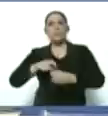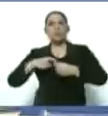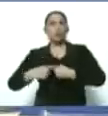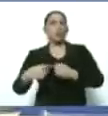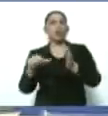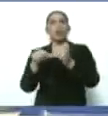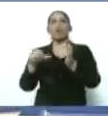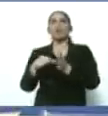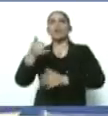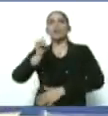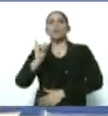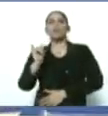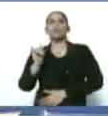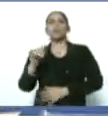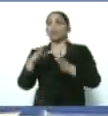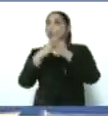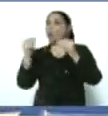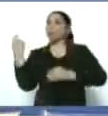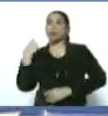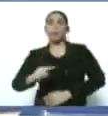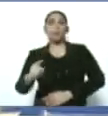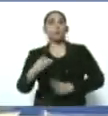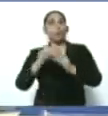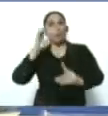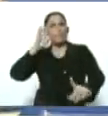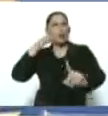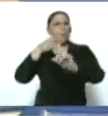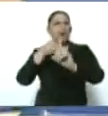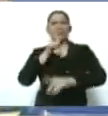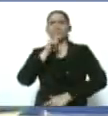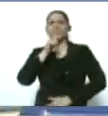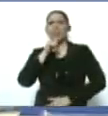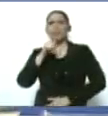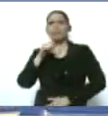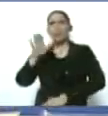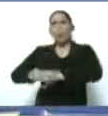están? Todo lo tenemos y todo apunta a Iván Duque.